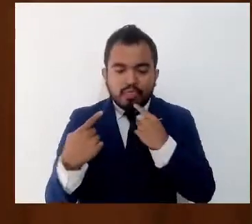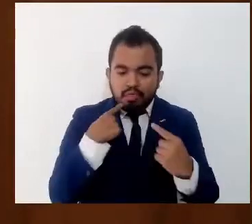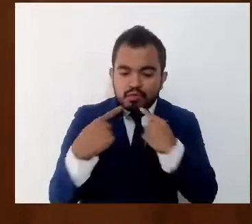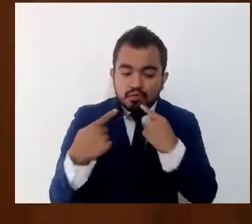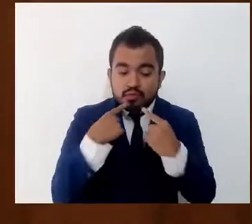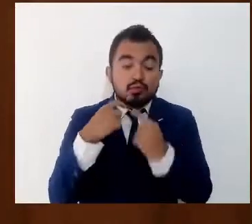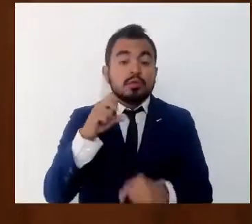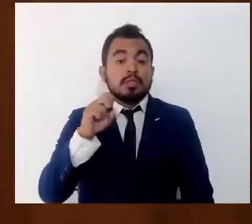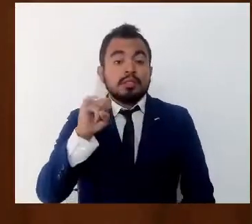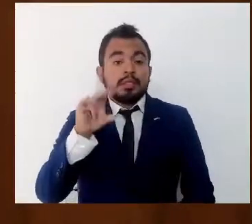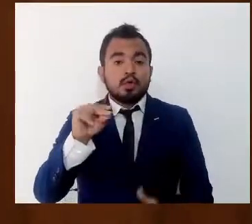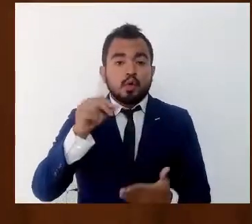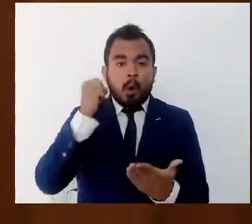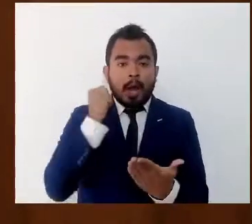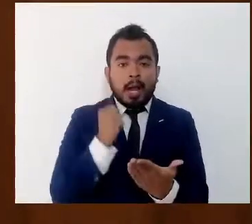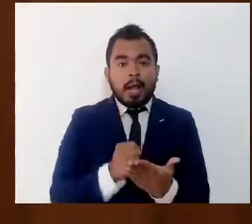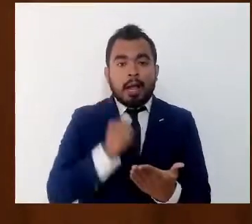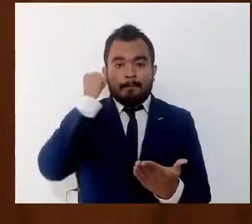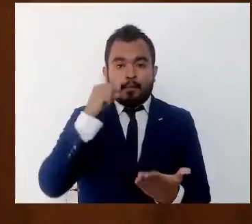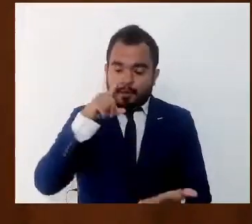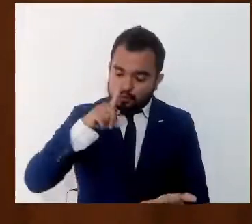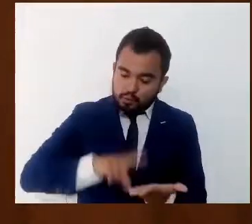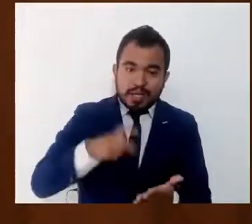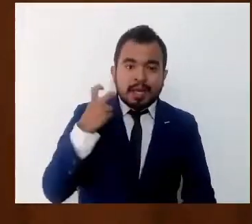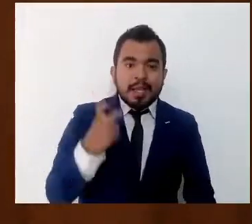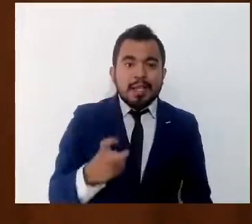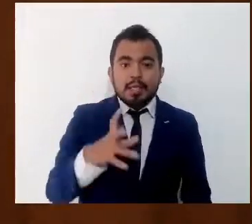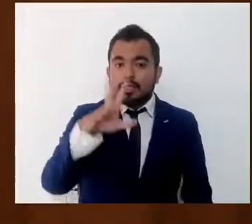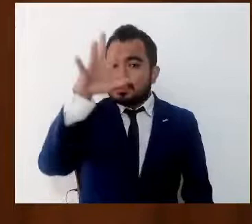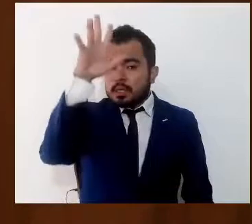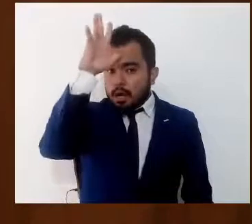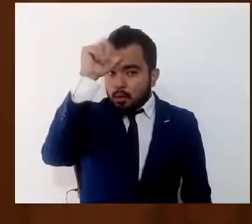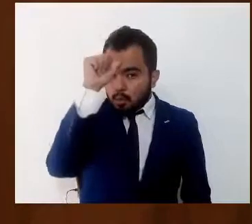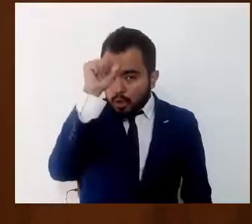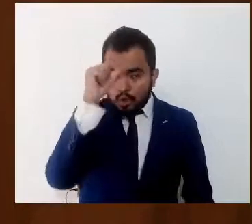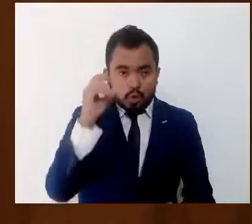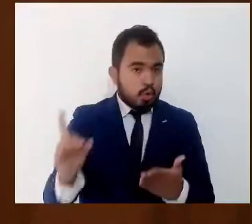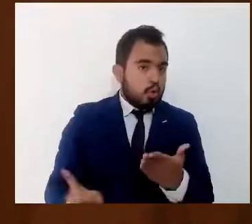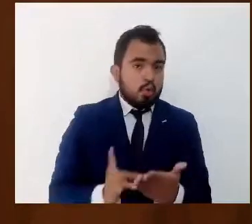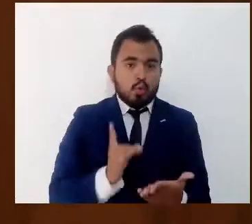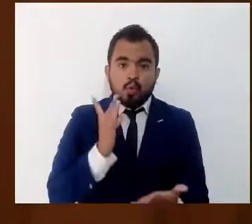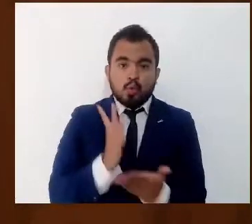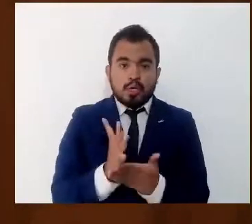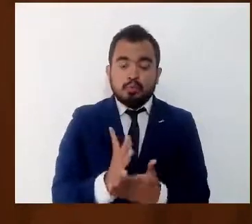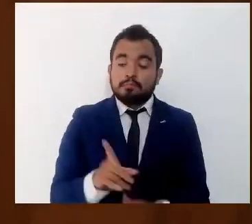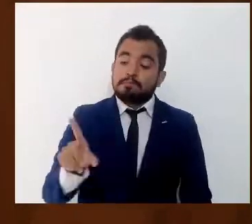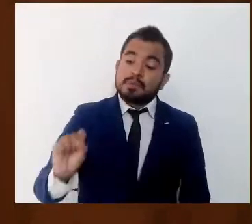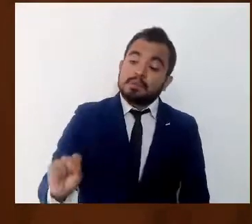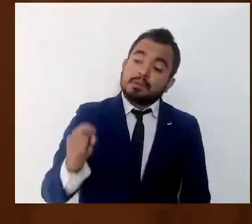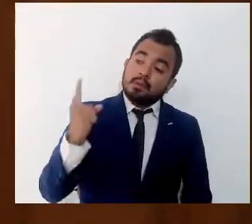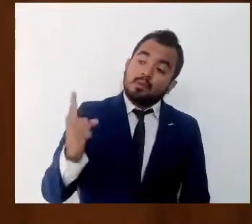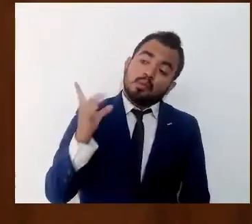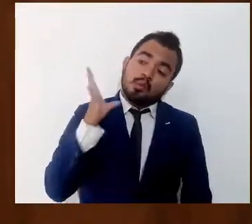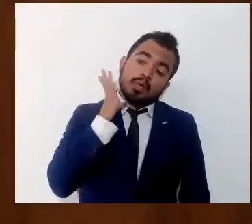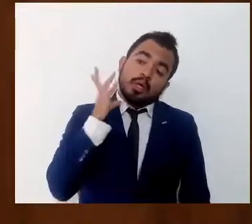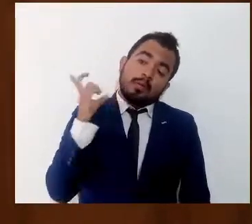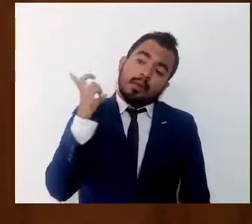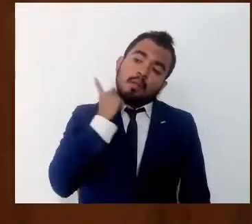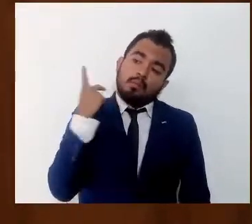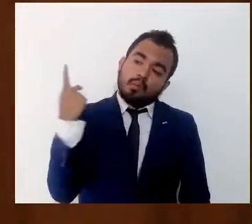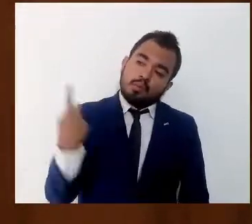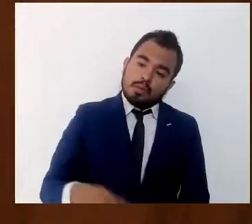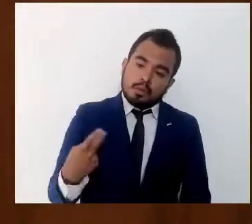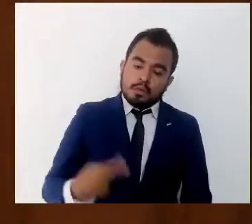presente punto de acuerdo. Único, la 61ª Legislatura del Poder Libre y Soberano de